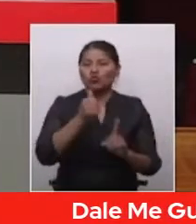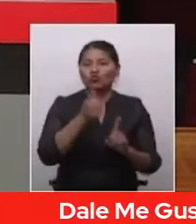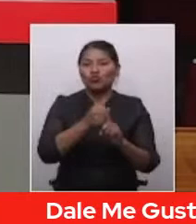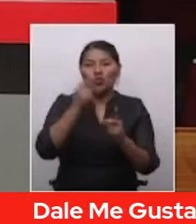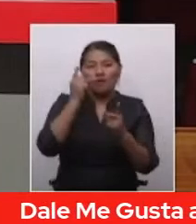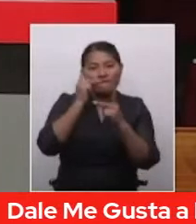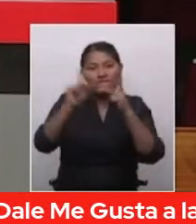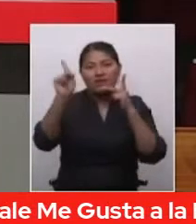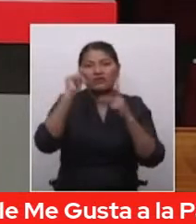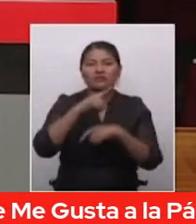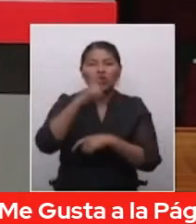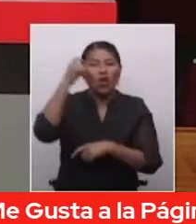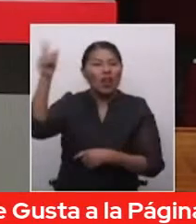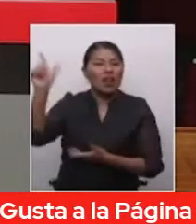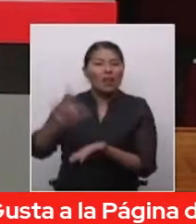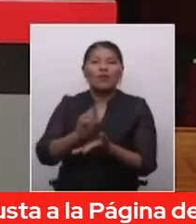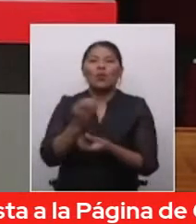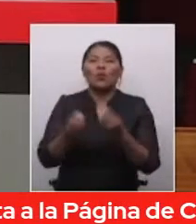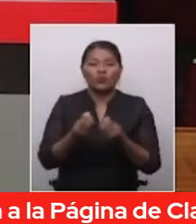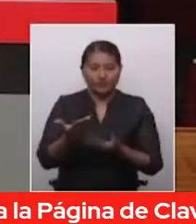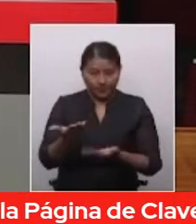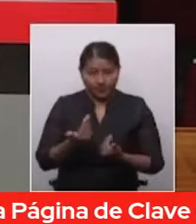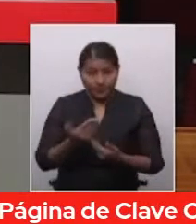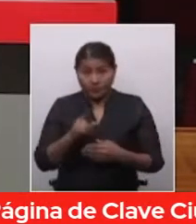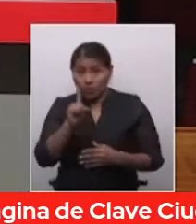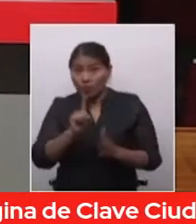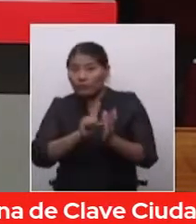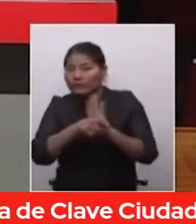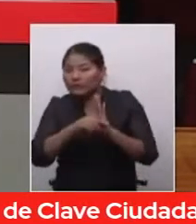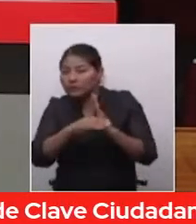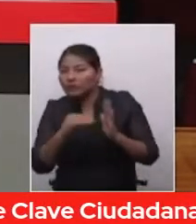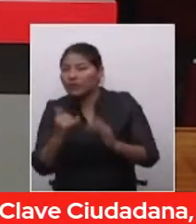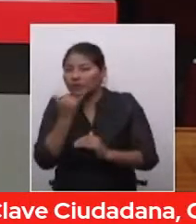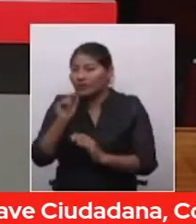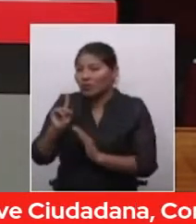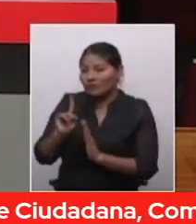en un minuto. Señor Chejade, minuto y medio, corrijo.